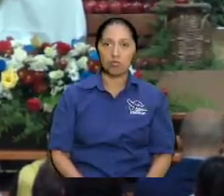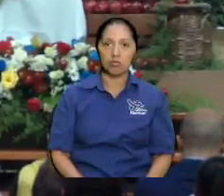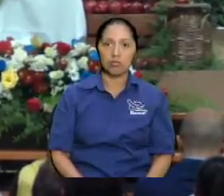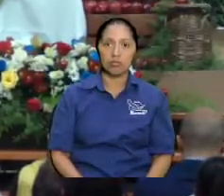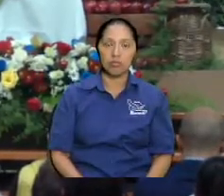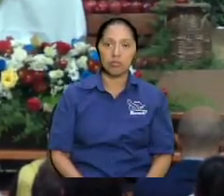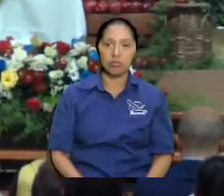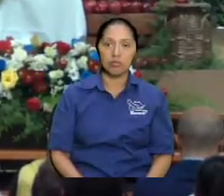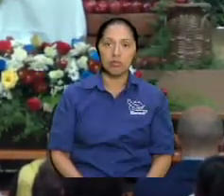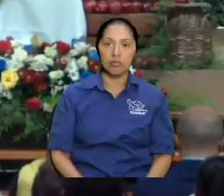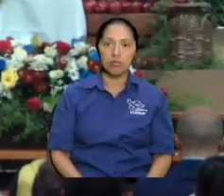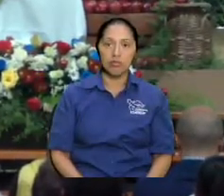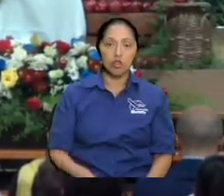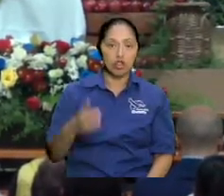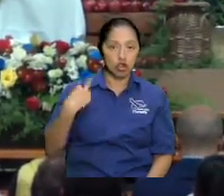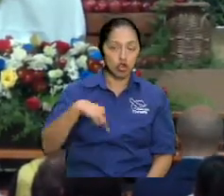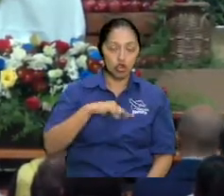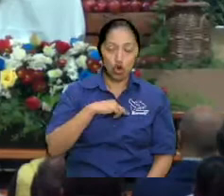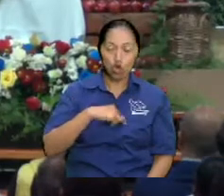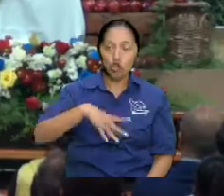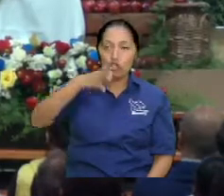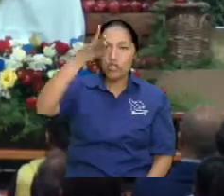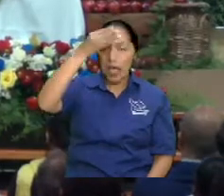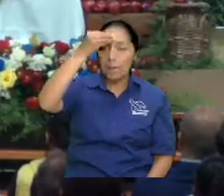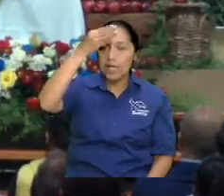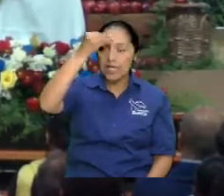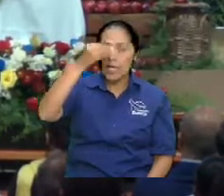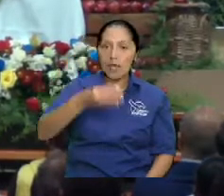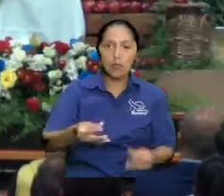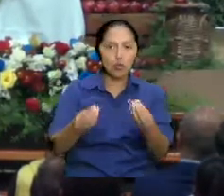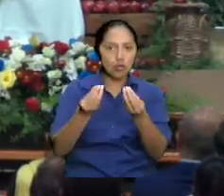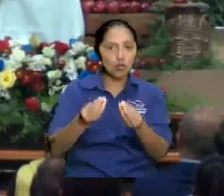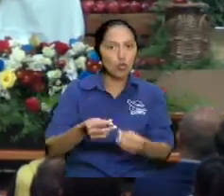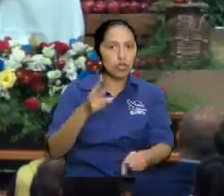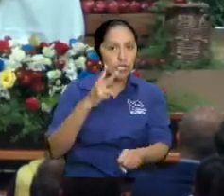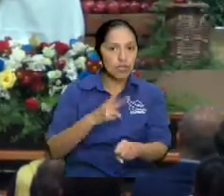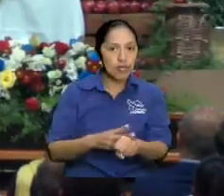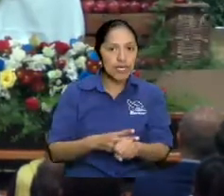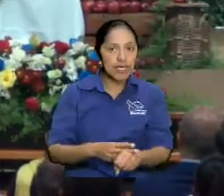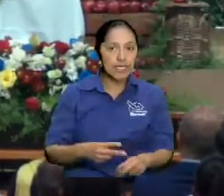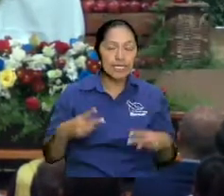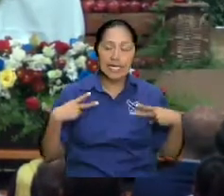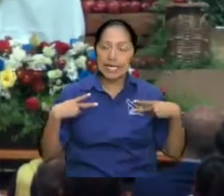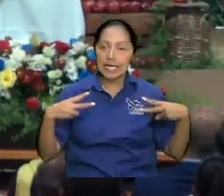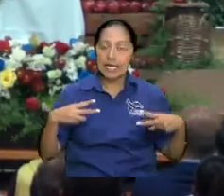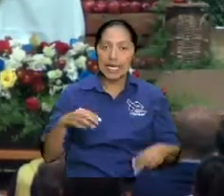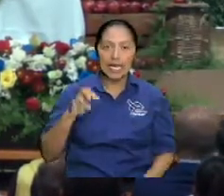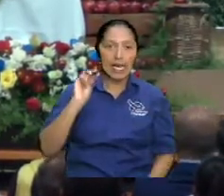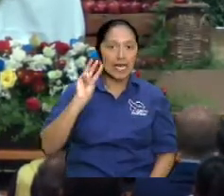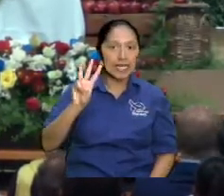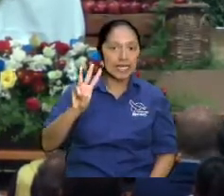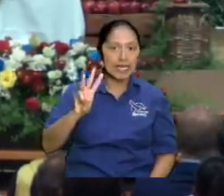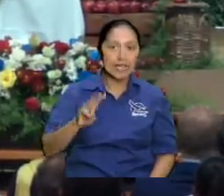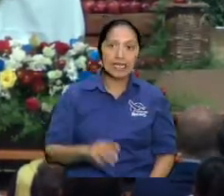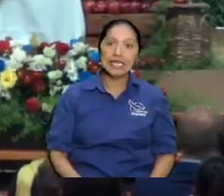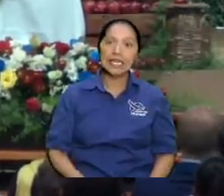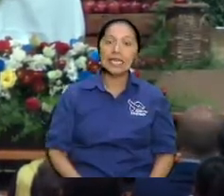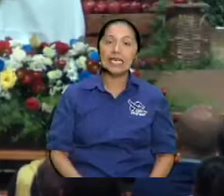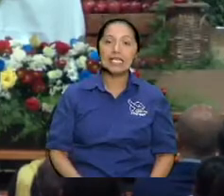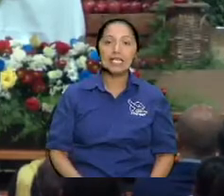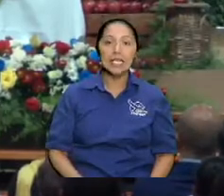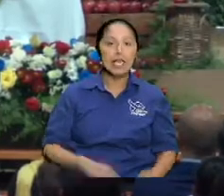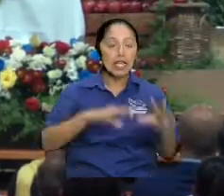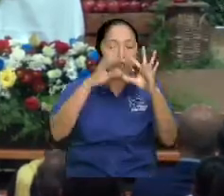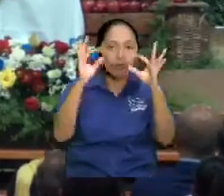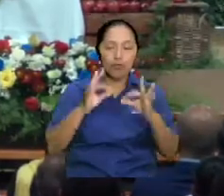Abraham no fue así. Hemos aprendido muchas veces que existen 3 clases de diezmos, ¿verdad? Uno es a la manera de Abraham,